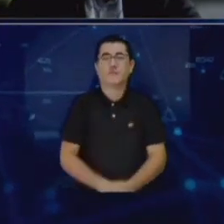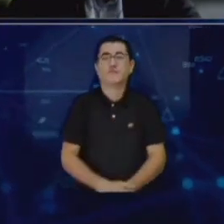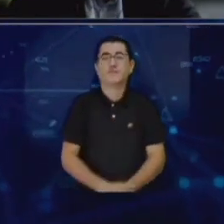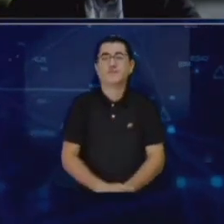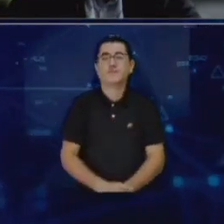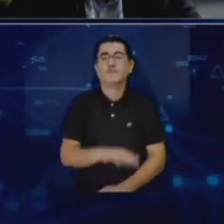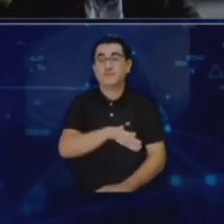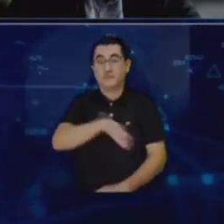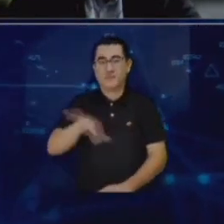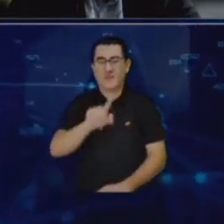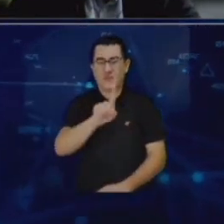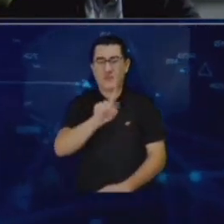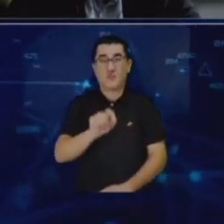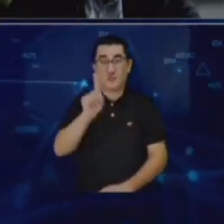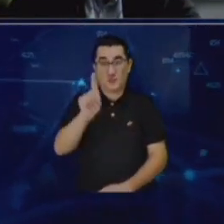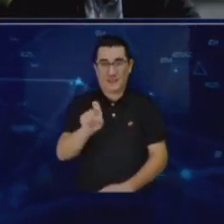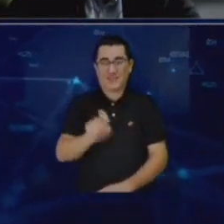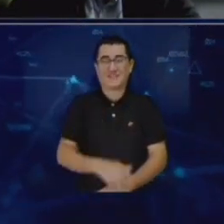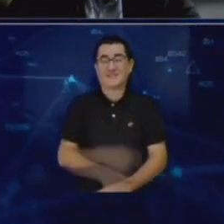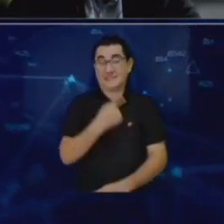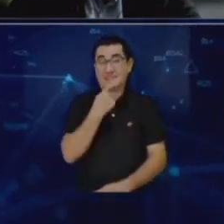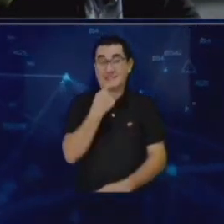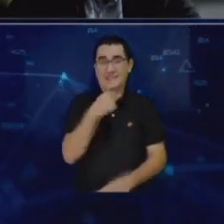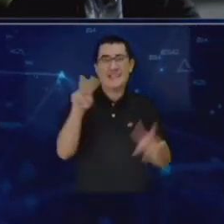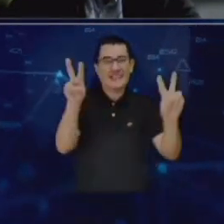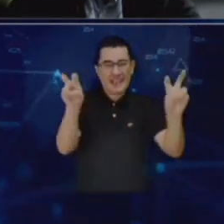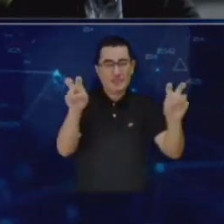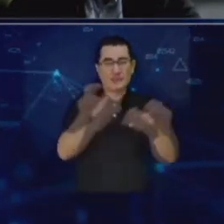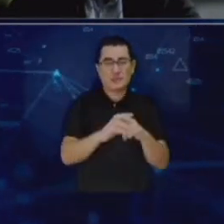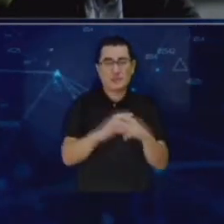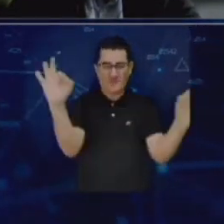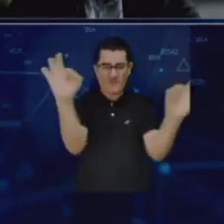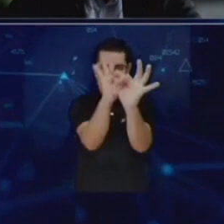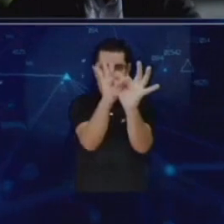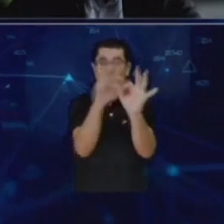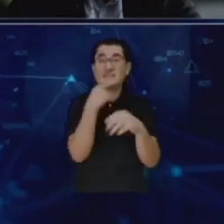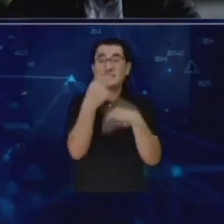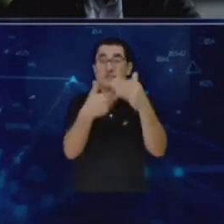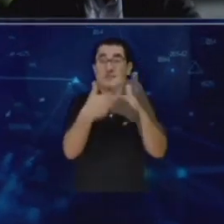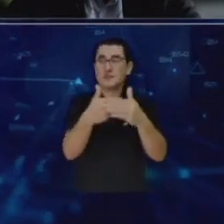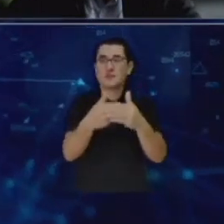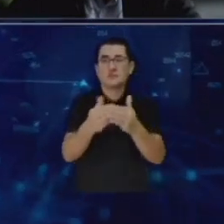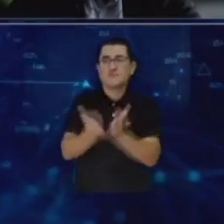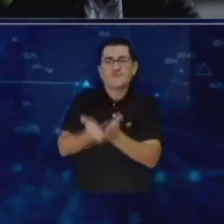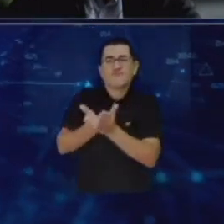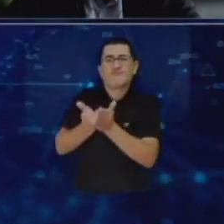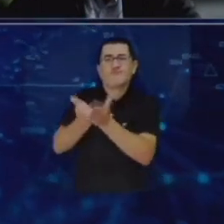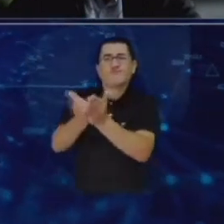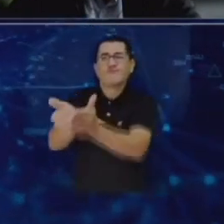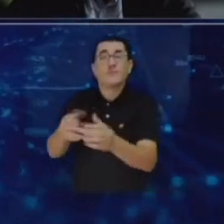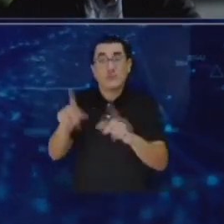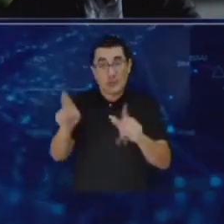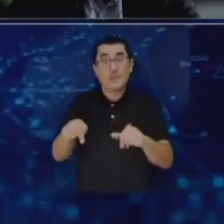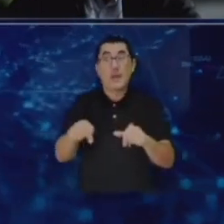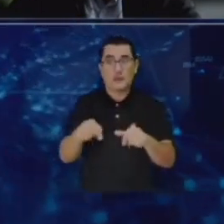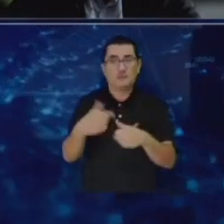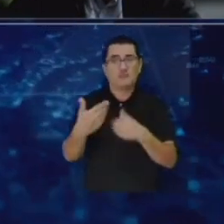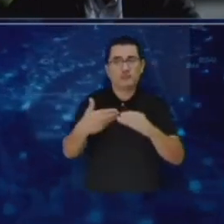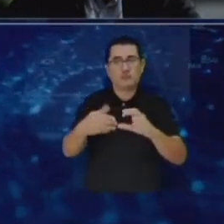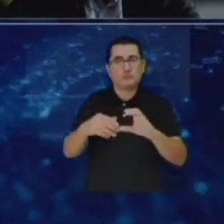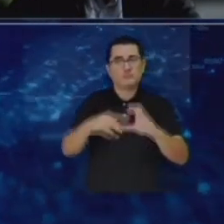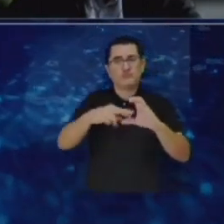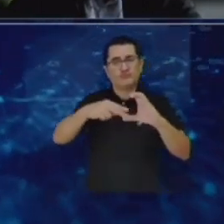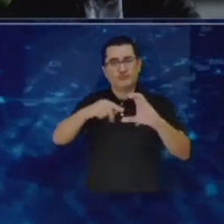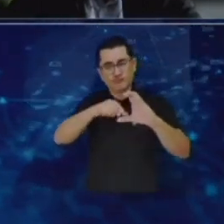el 1.6, ya entrando a temas de hidrolocalización y servicios marítimos, también se ha avanzado hacia el intercambio de